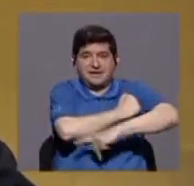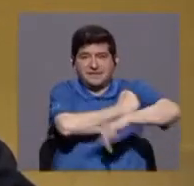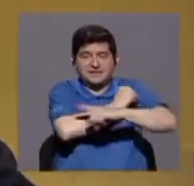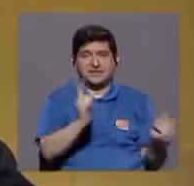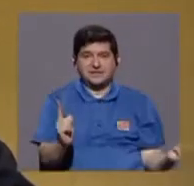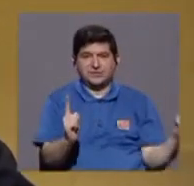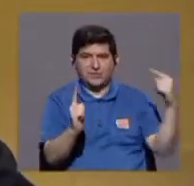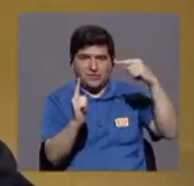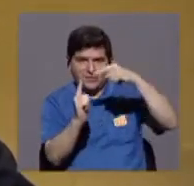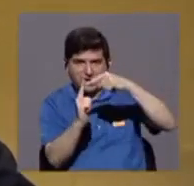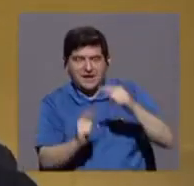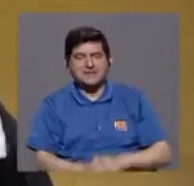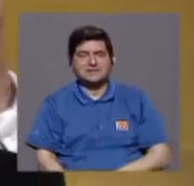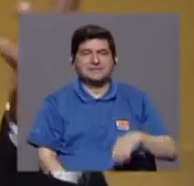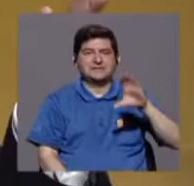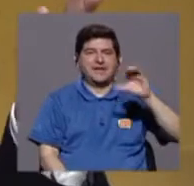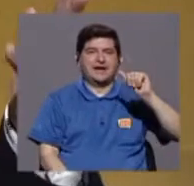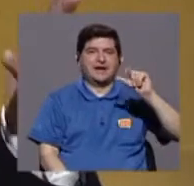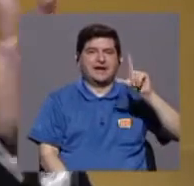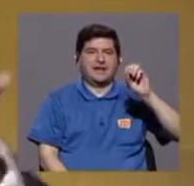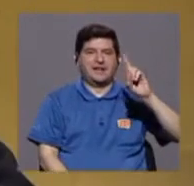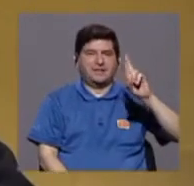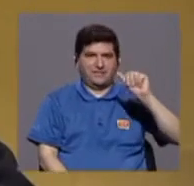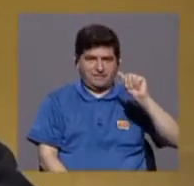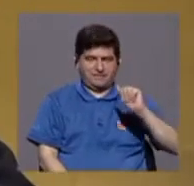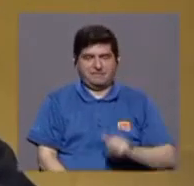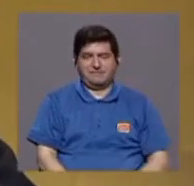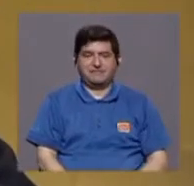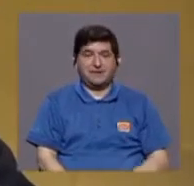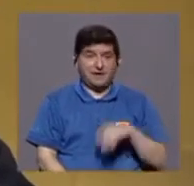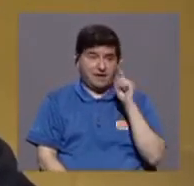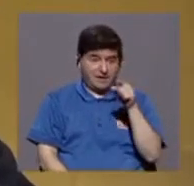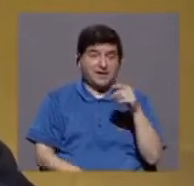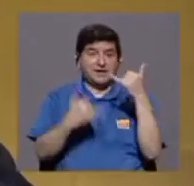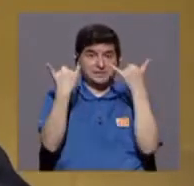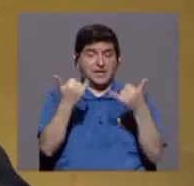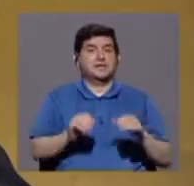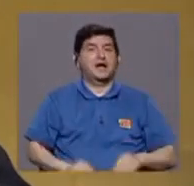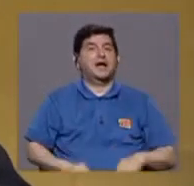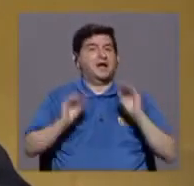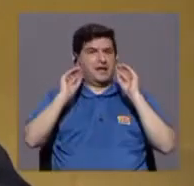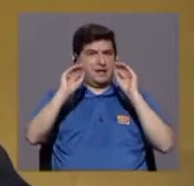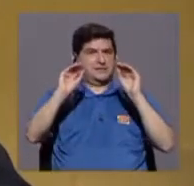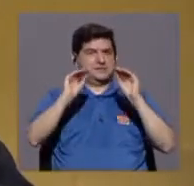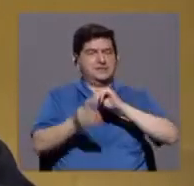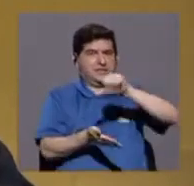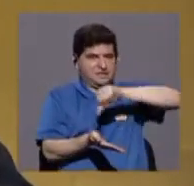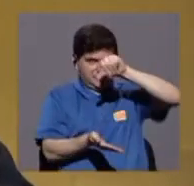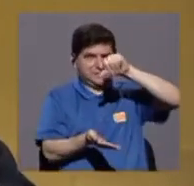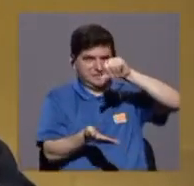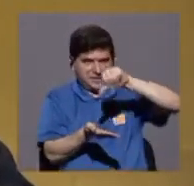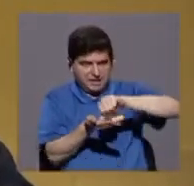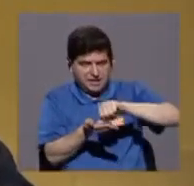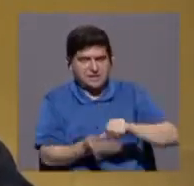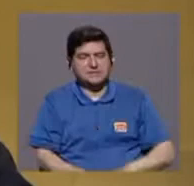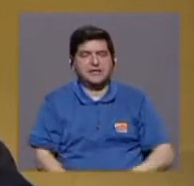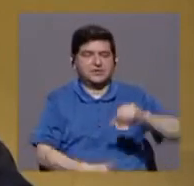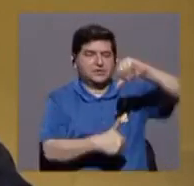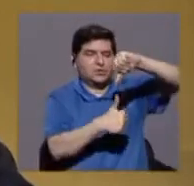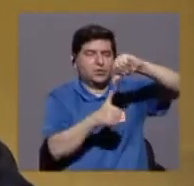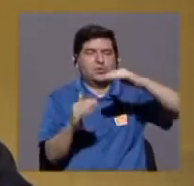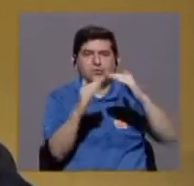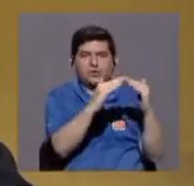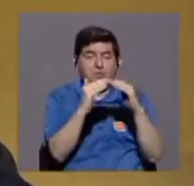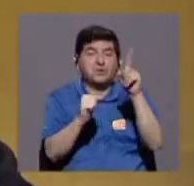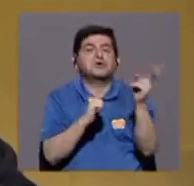hacia precisamente Caldera. Esa lección la dio usted magistralmente en el Centro Centroamericano de